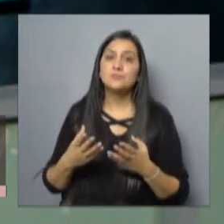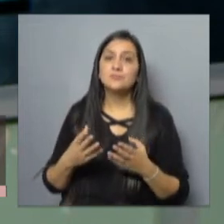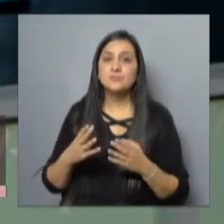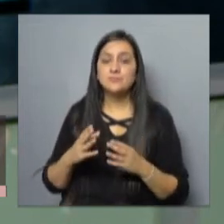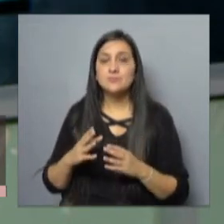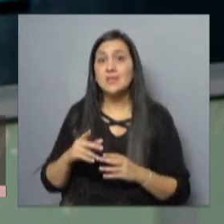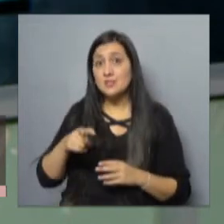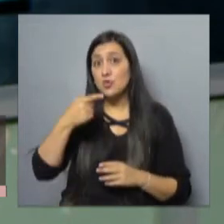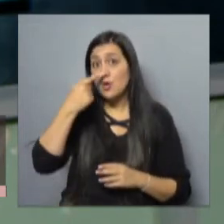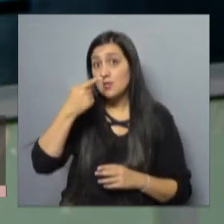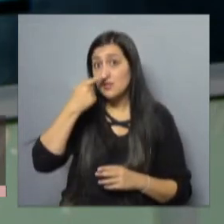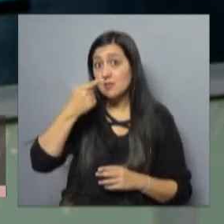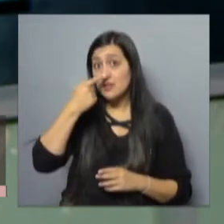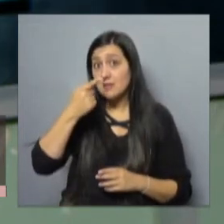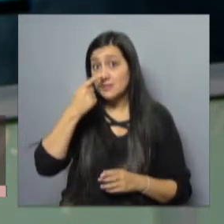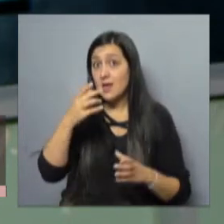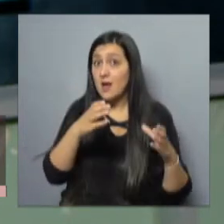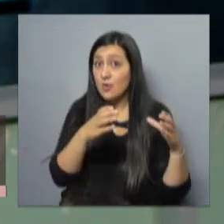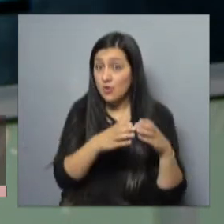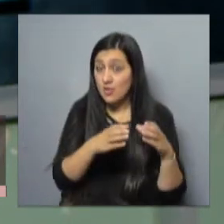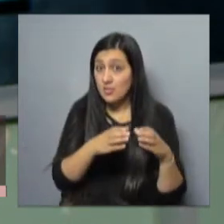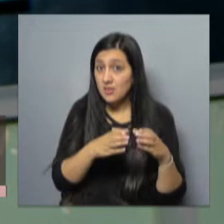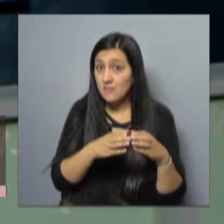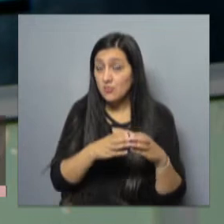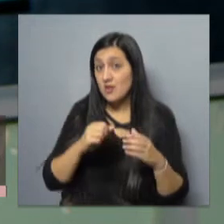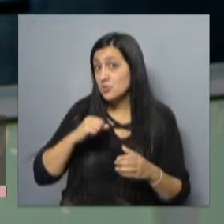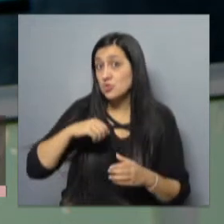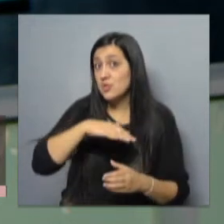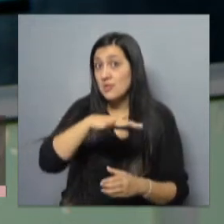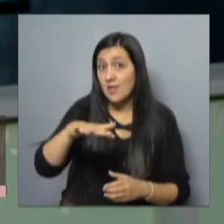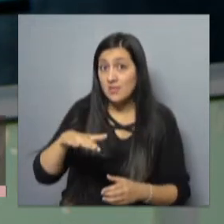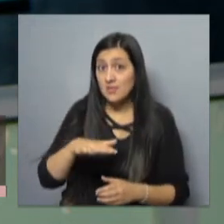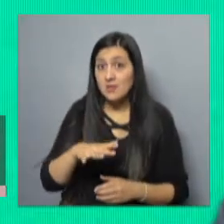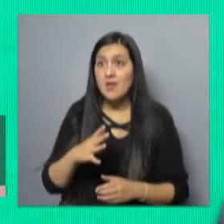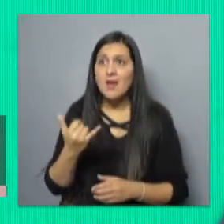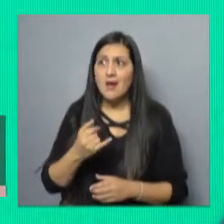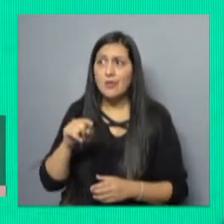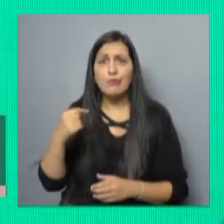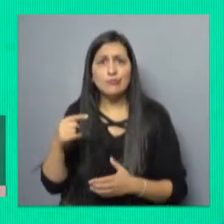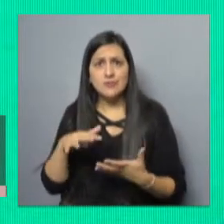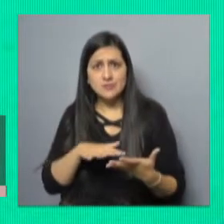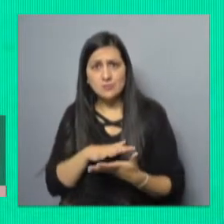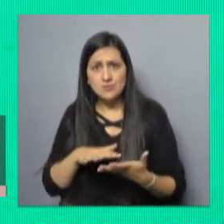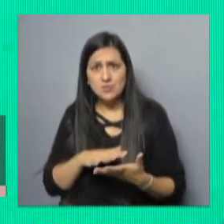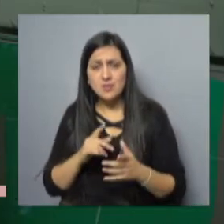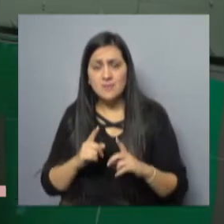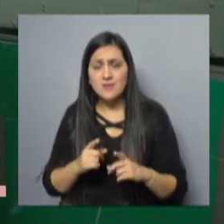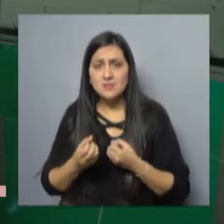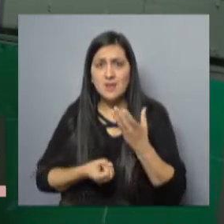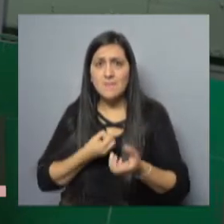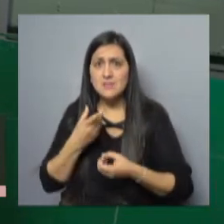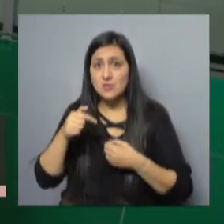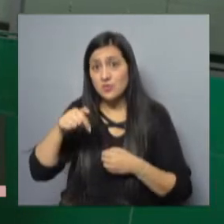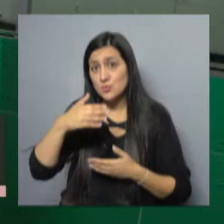que interesa diríamos al colectivo de la sociedad hay otros casos que se han expresado en estos